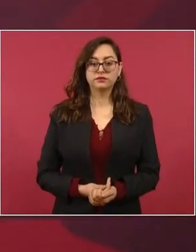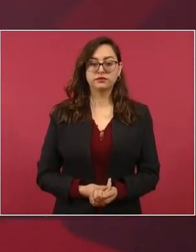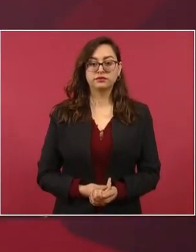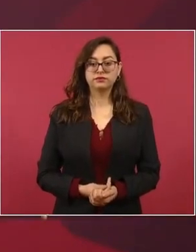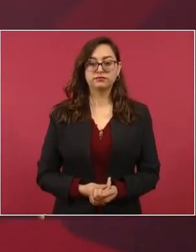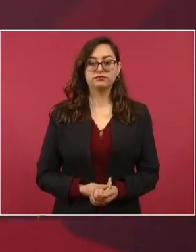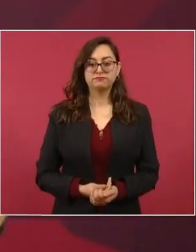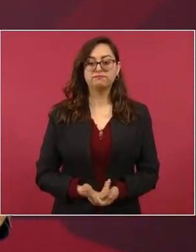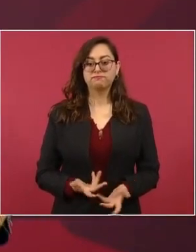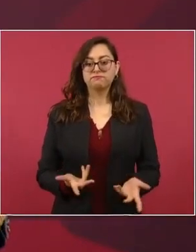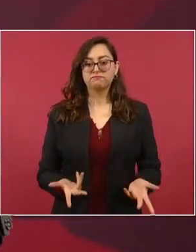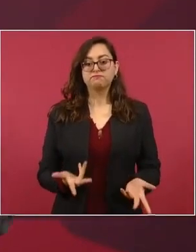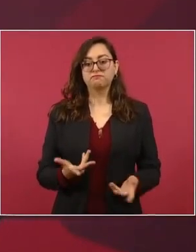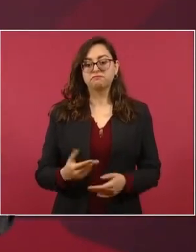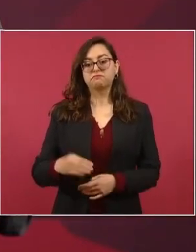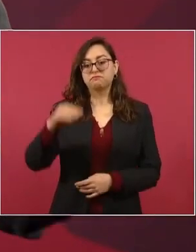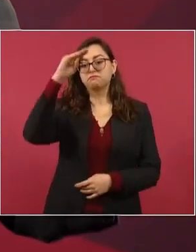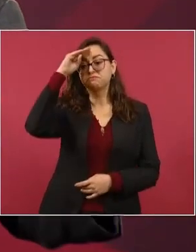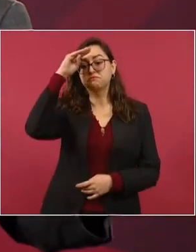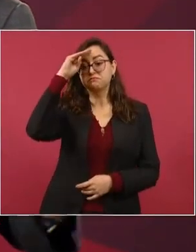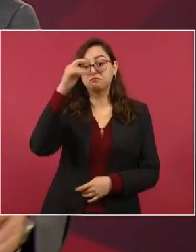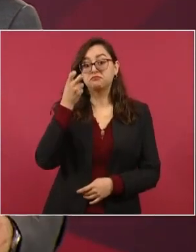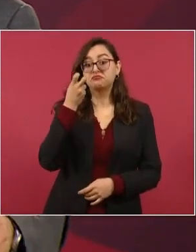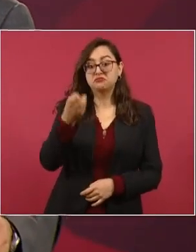pensando que con eso van a resolver el problema, pero